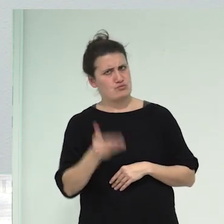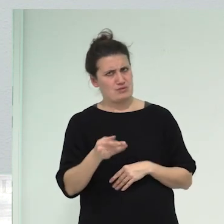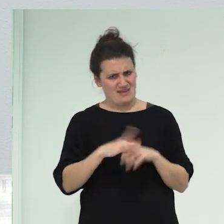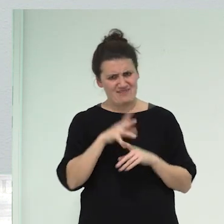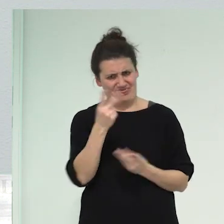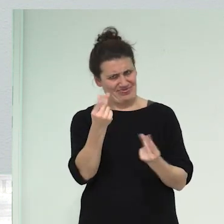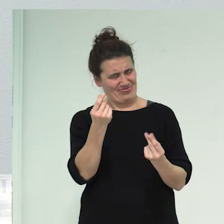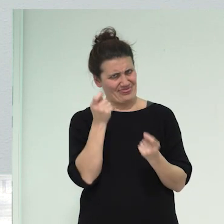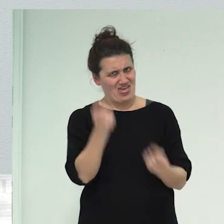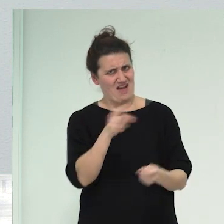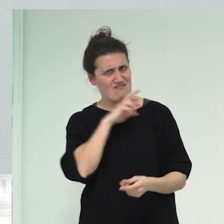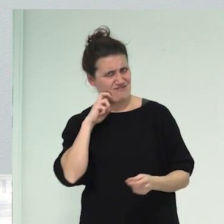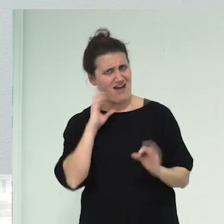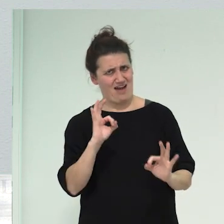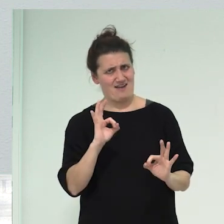valor,